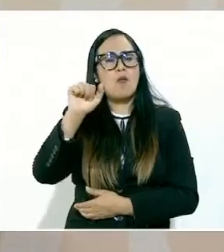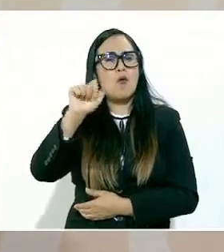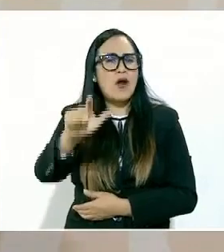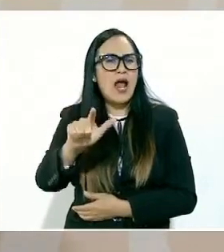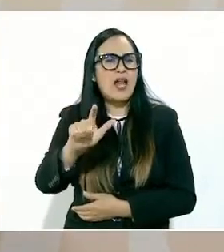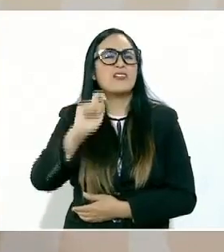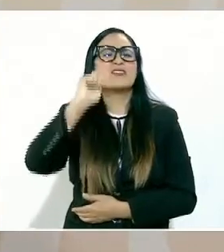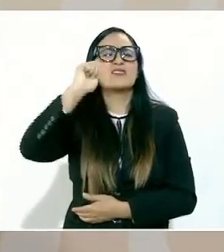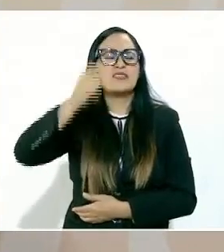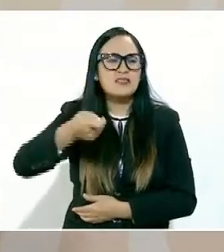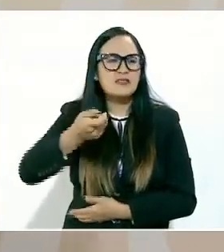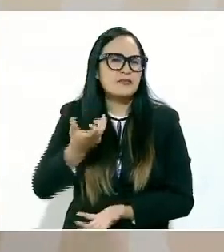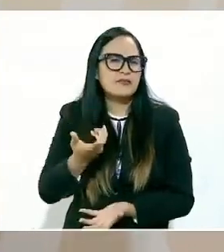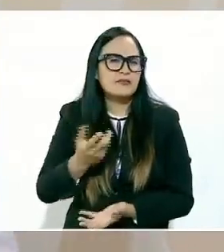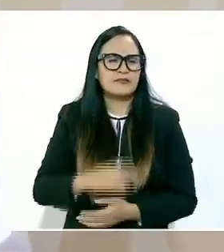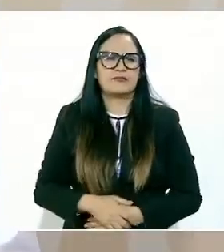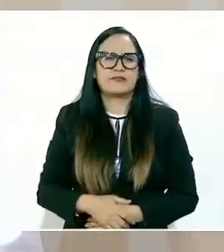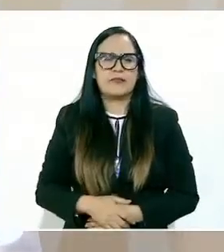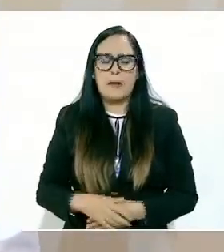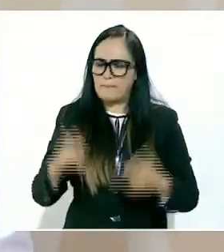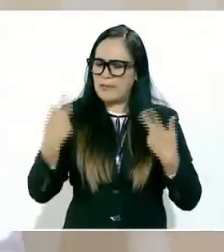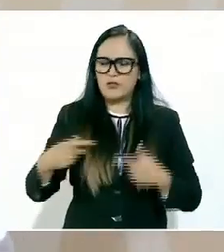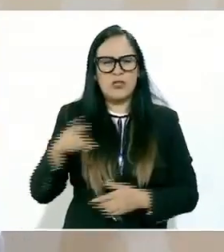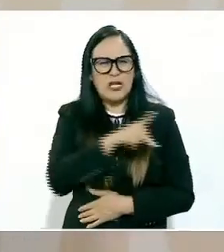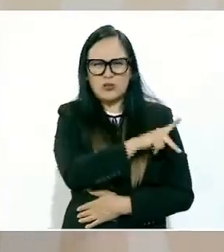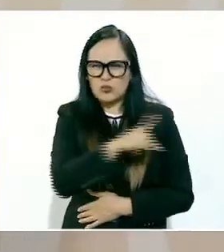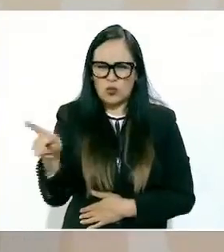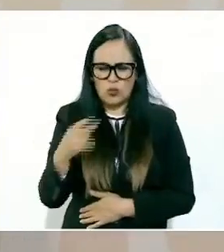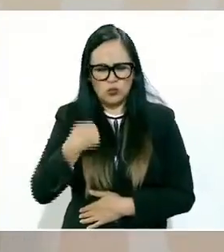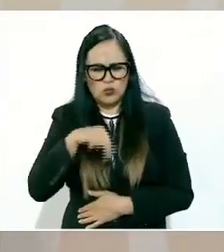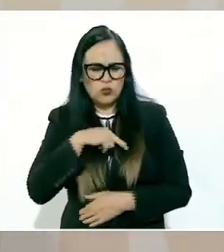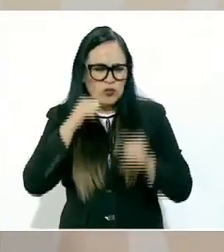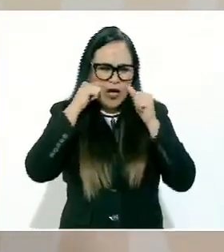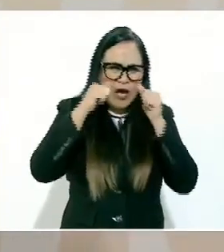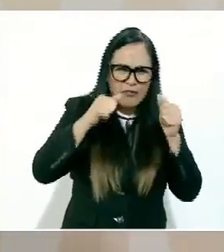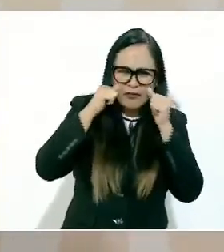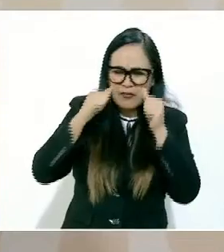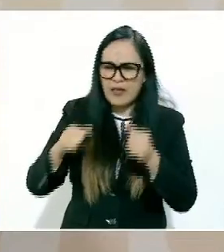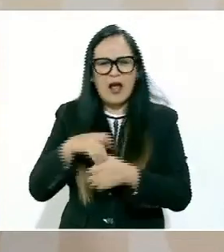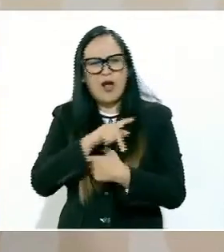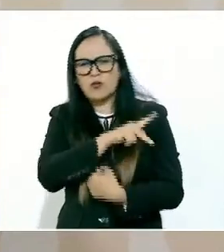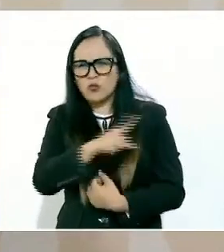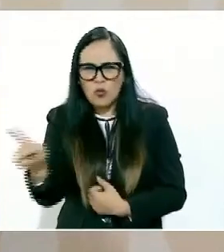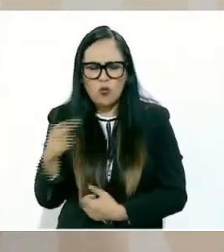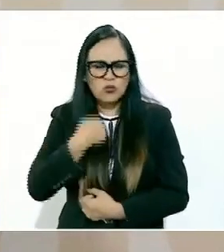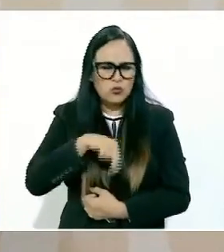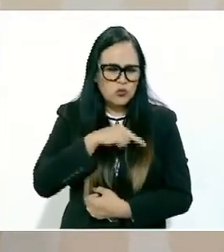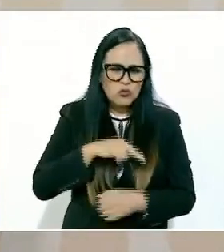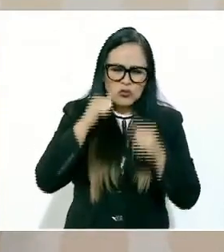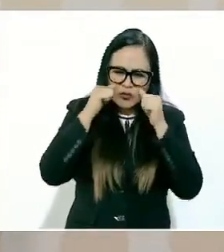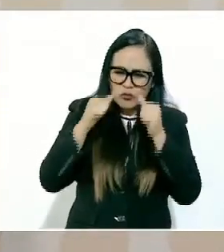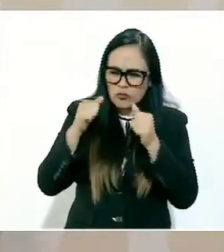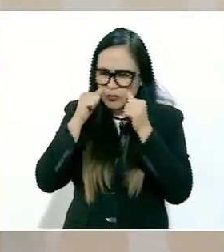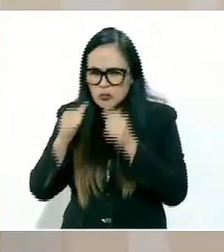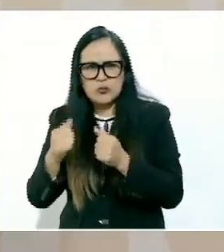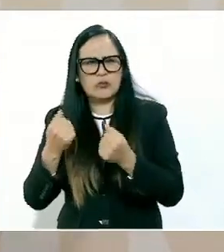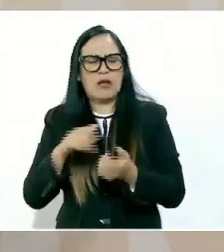que significa atender a todos, escuchar a todos, apoyar a